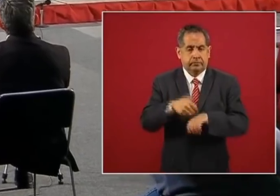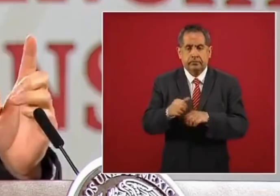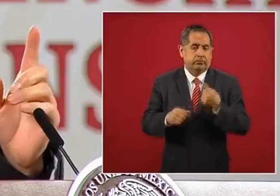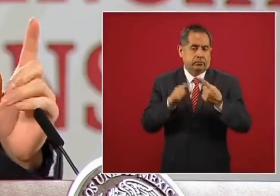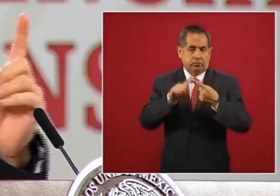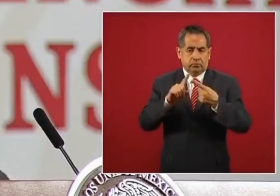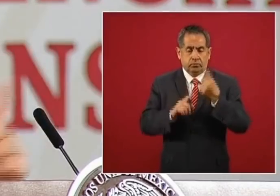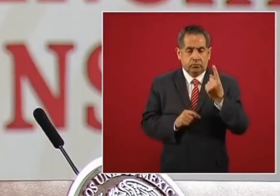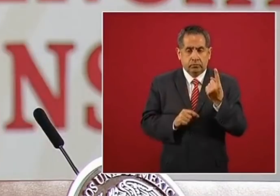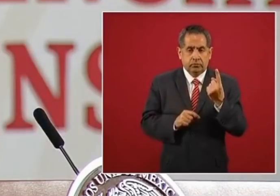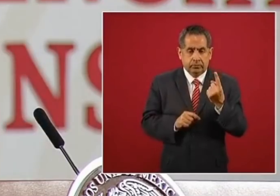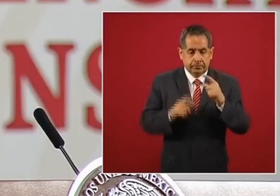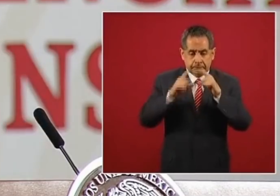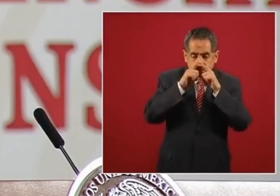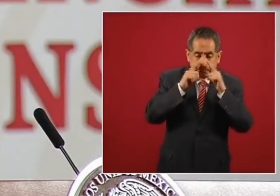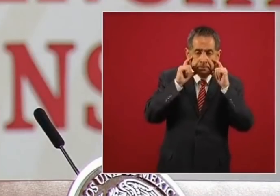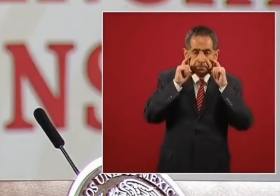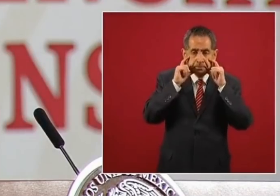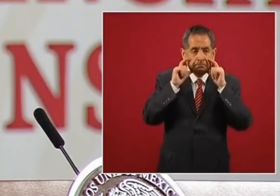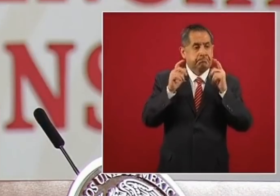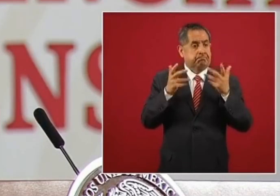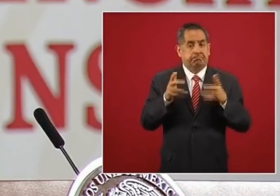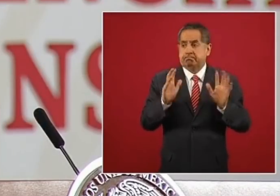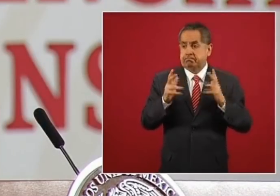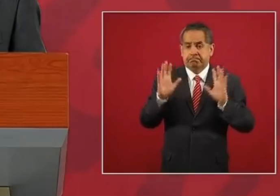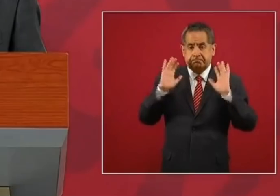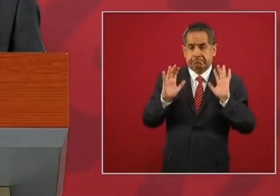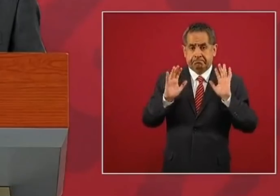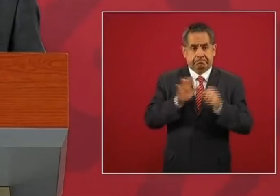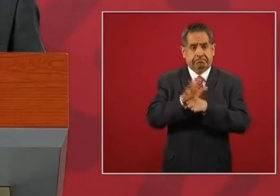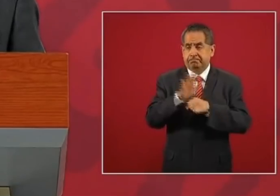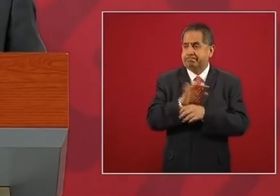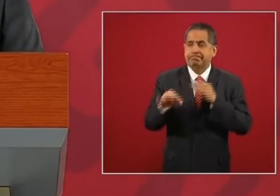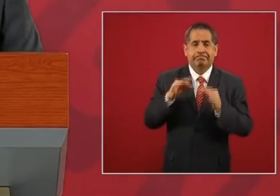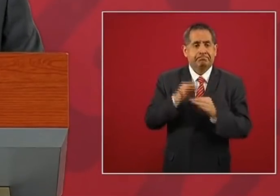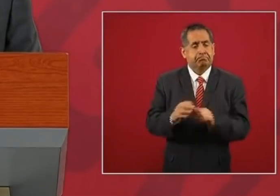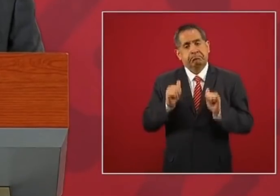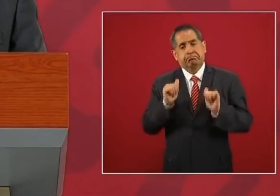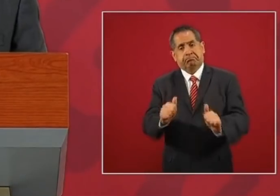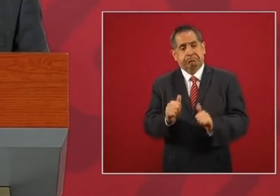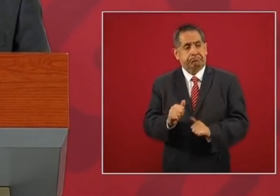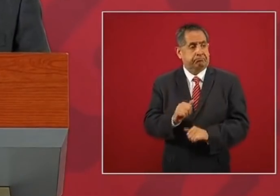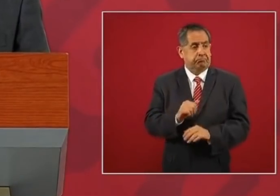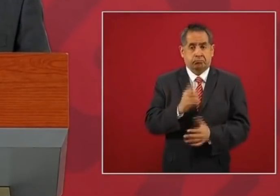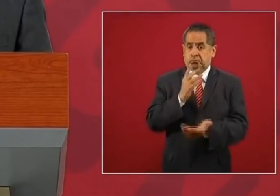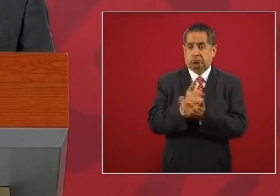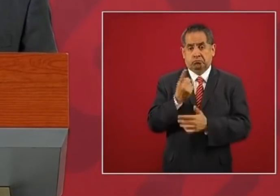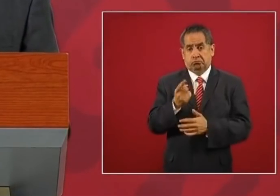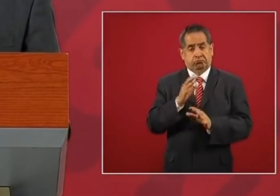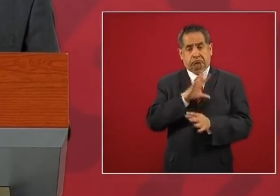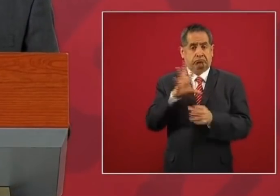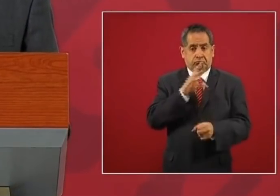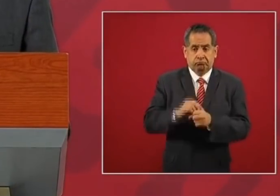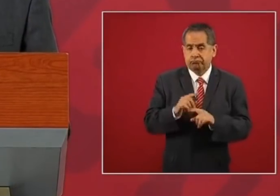uno, el cubrebocas no es una barrera suficientemente eficaz y tampoco efectiva, ahorita voy a hablar de